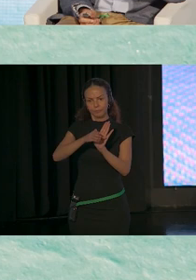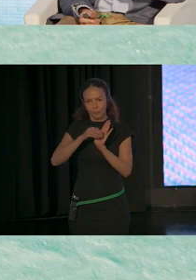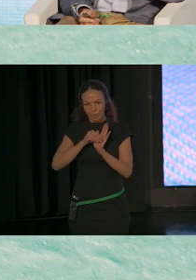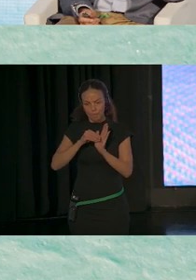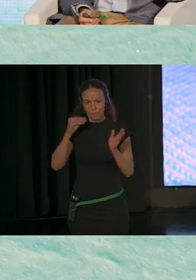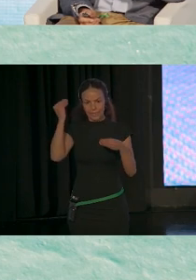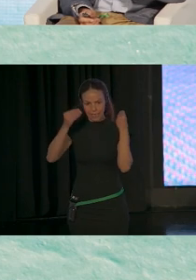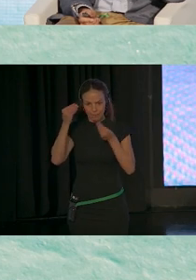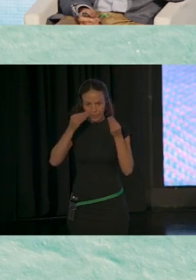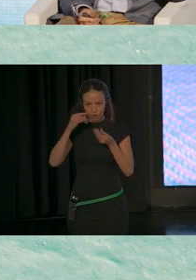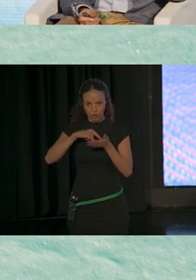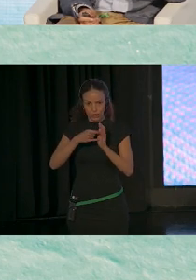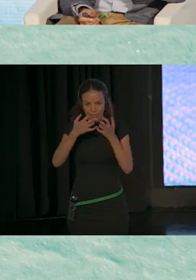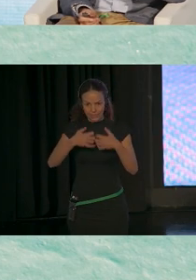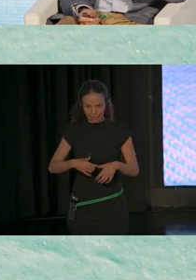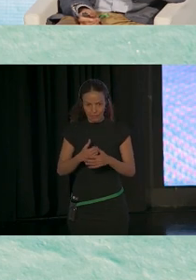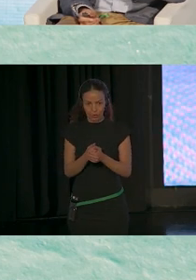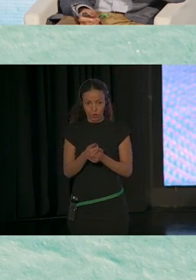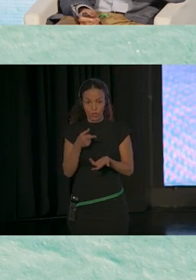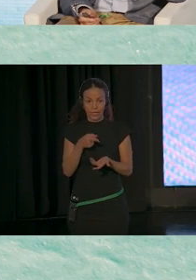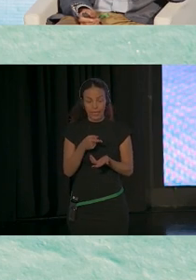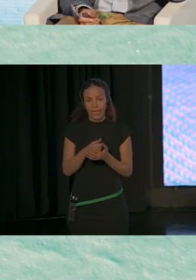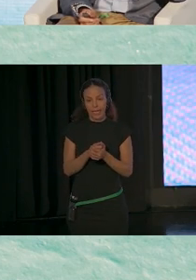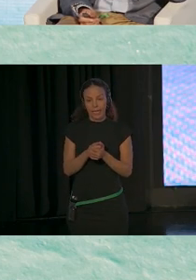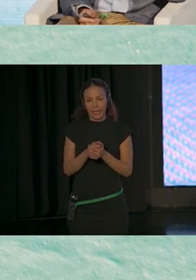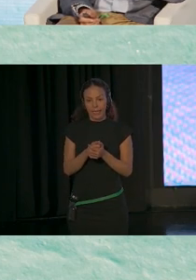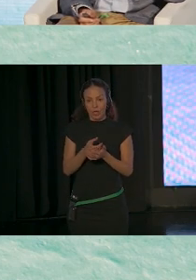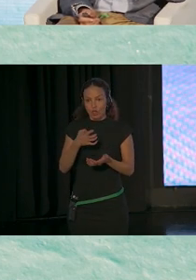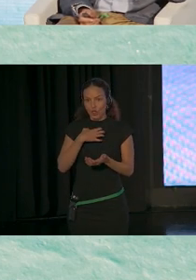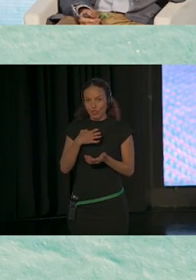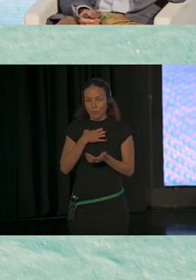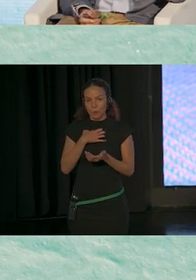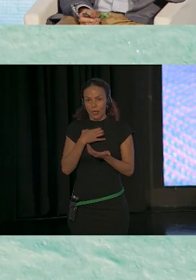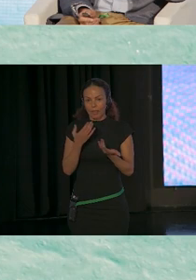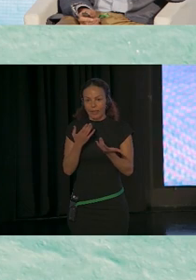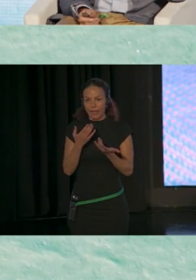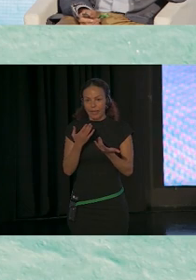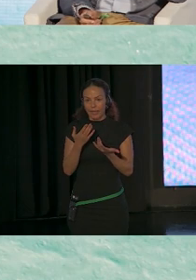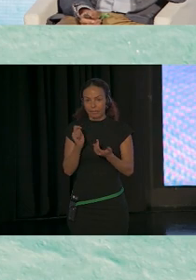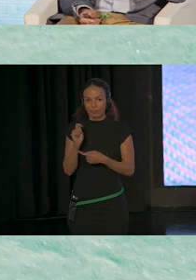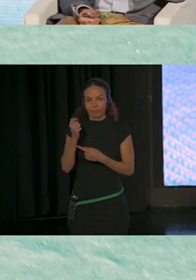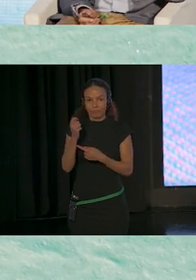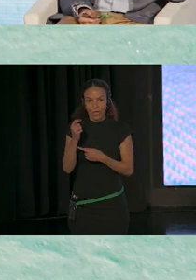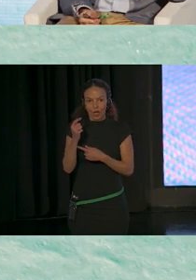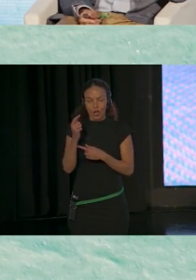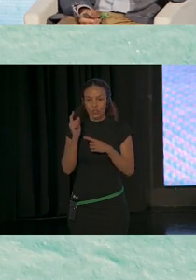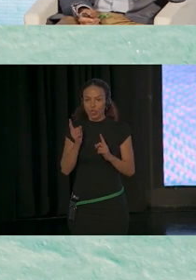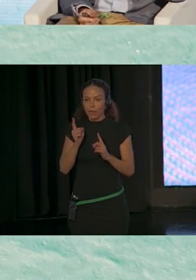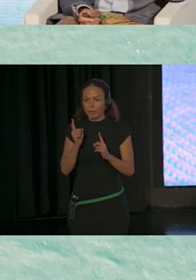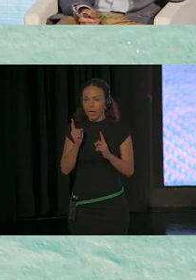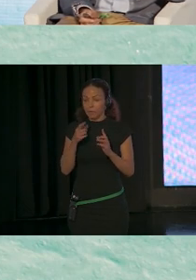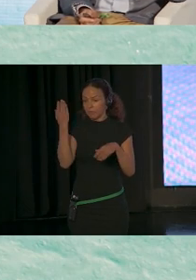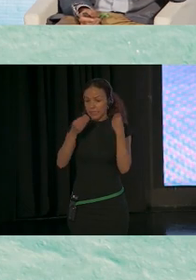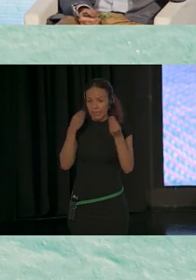Y este es más abierto, es negociado. No se puede lograr solo con un pensamiento